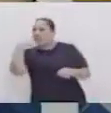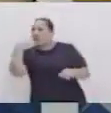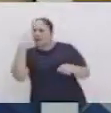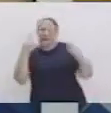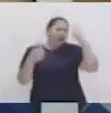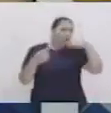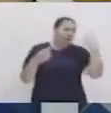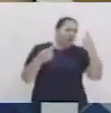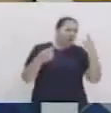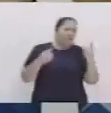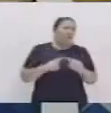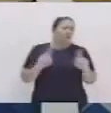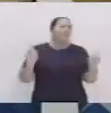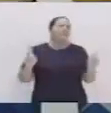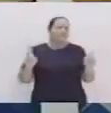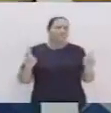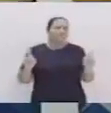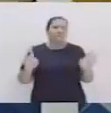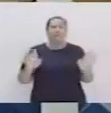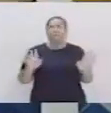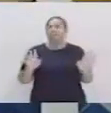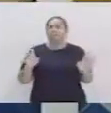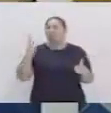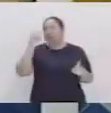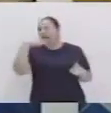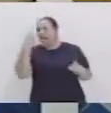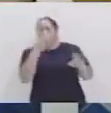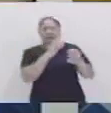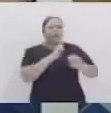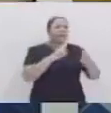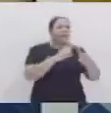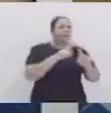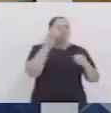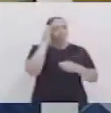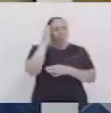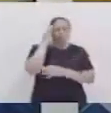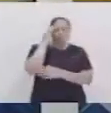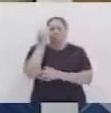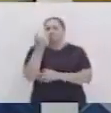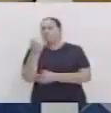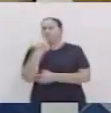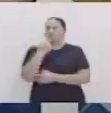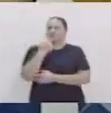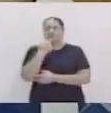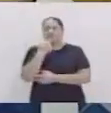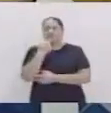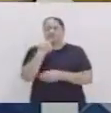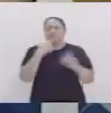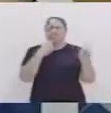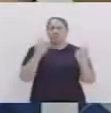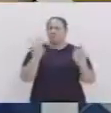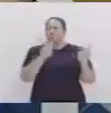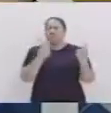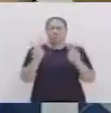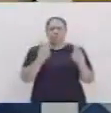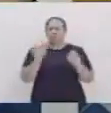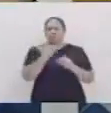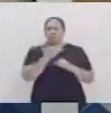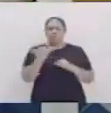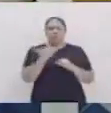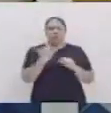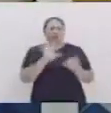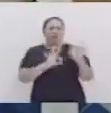pues tenemos aquí una cara, un escudo, y aquí también una cara y un escudo. Entonces, de que sean ambos lados diferentes, tendríamos